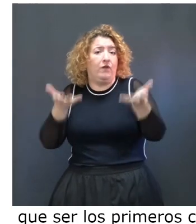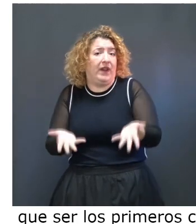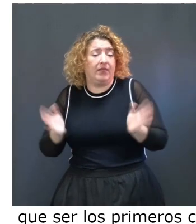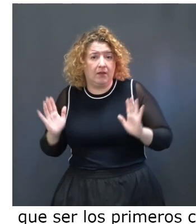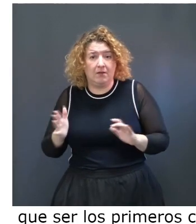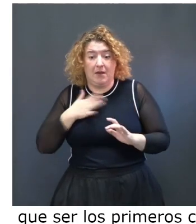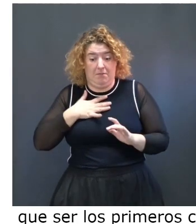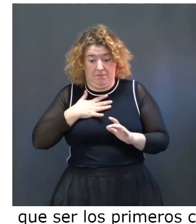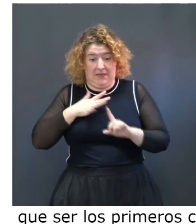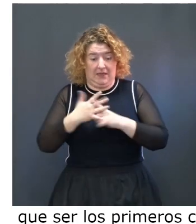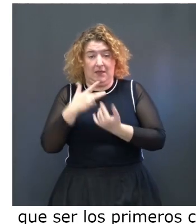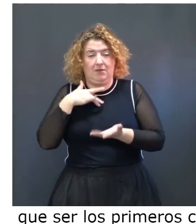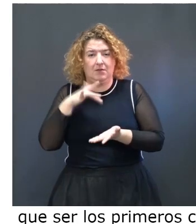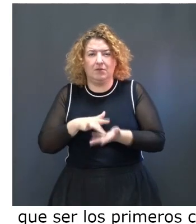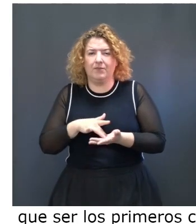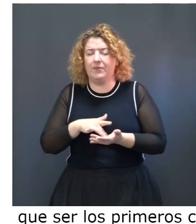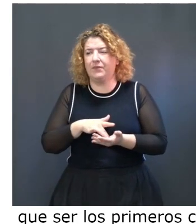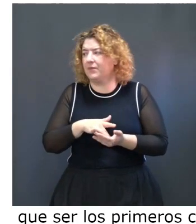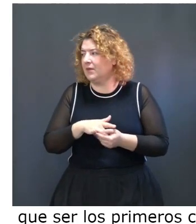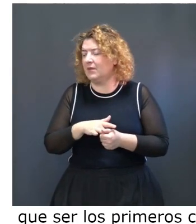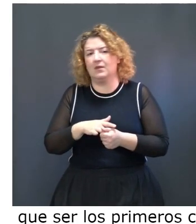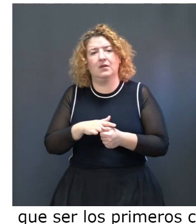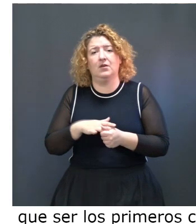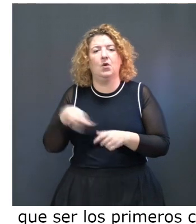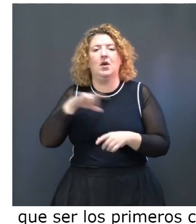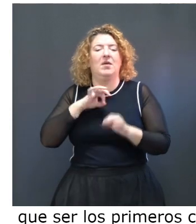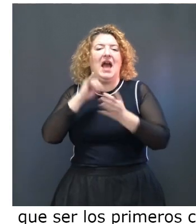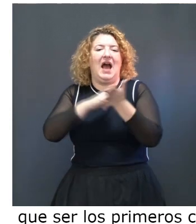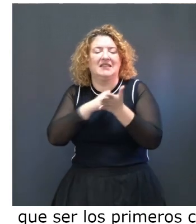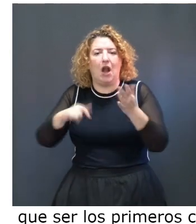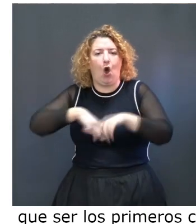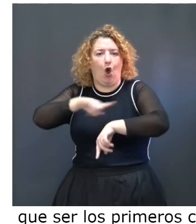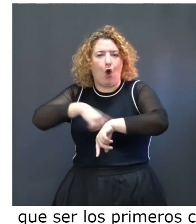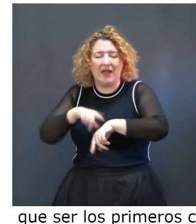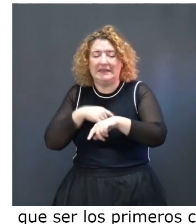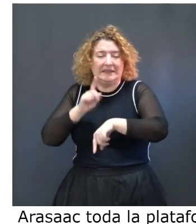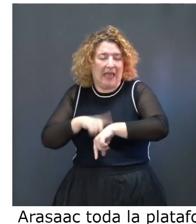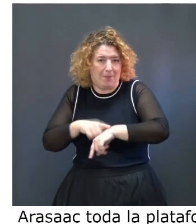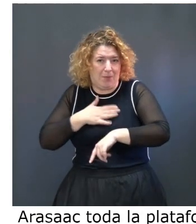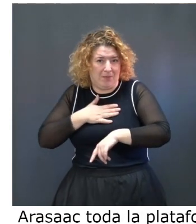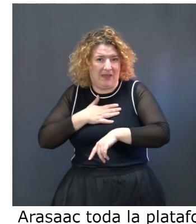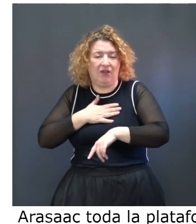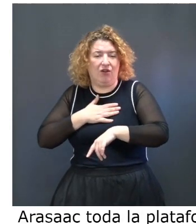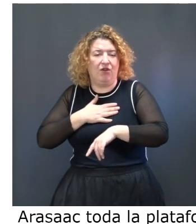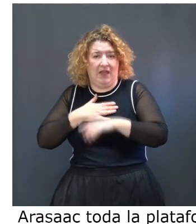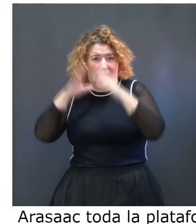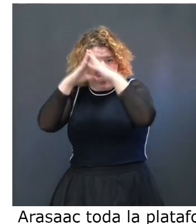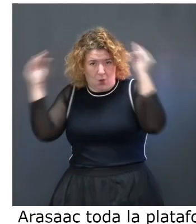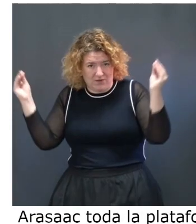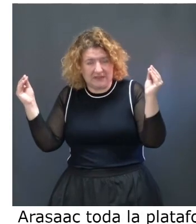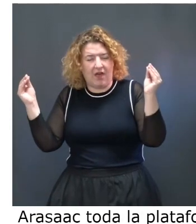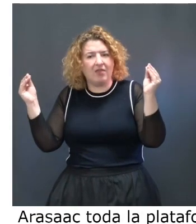en mi caso con el alumnado de la facultad y con las horas que tengo para la asignatura y el tiempo que tengo me